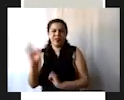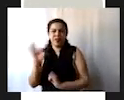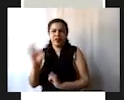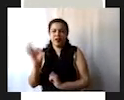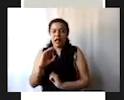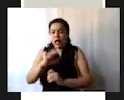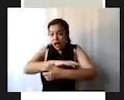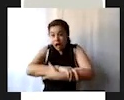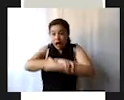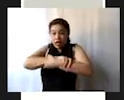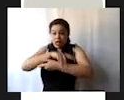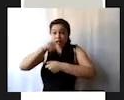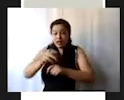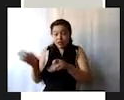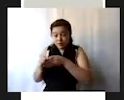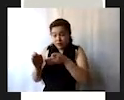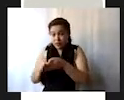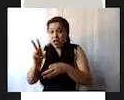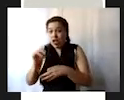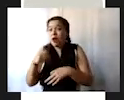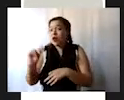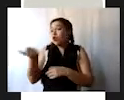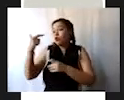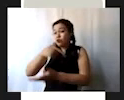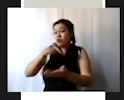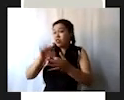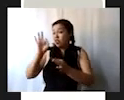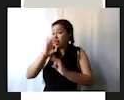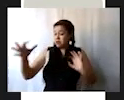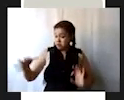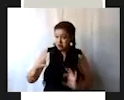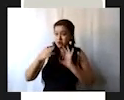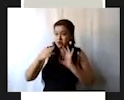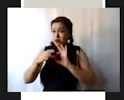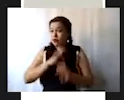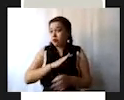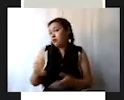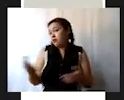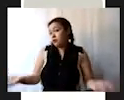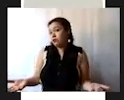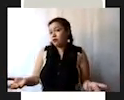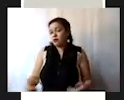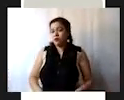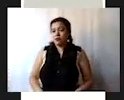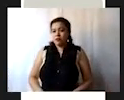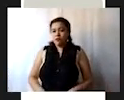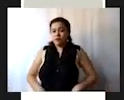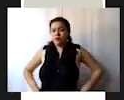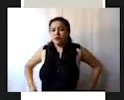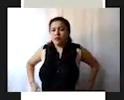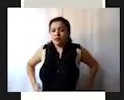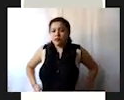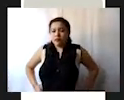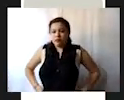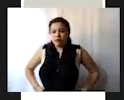aliados aquí en la proximidad, pero puede que en otros sitios sí. Entonces tenemos que, sin duda, que cuestionarnos esto para